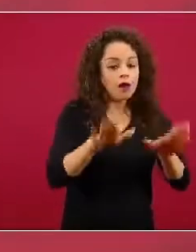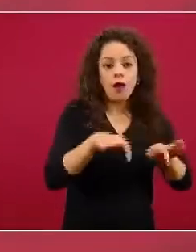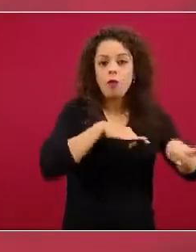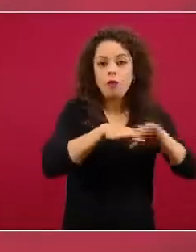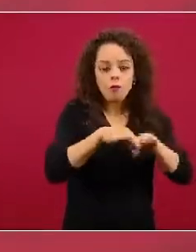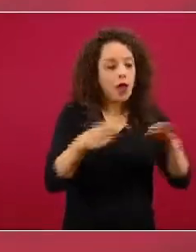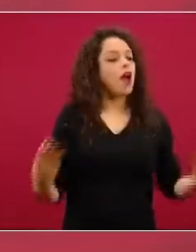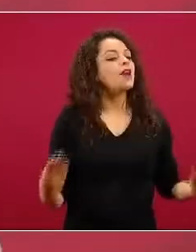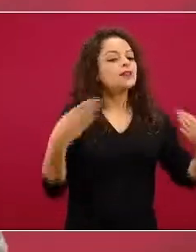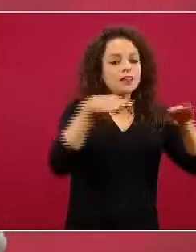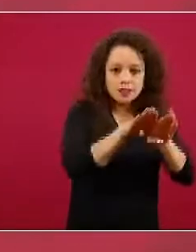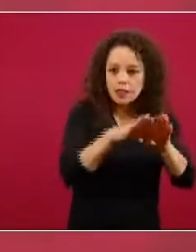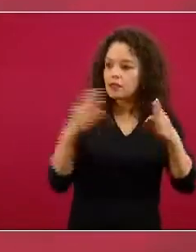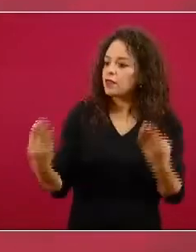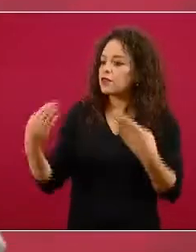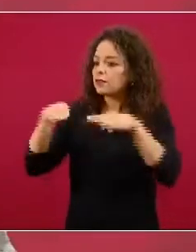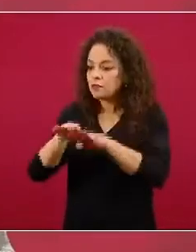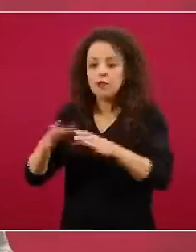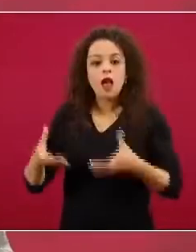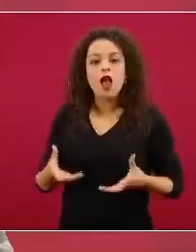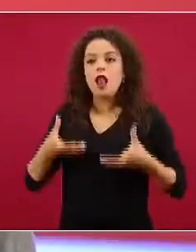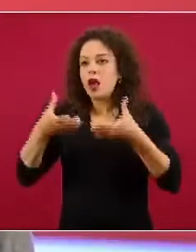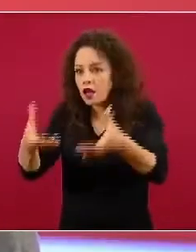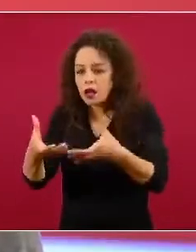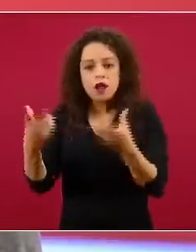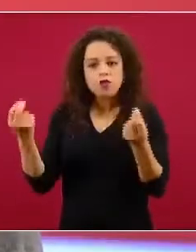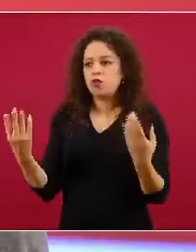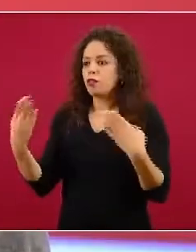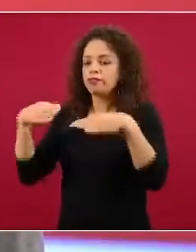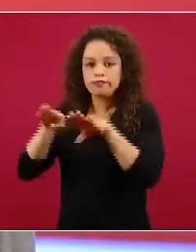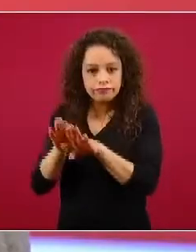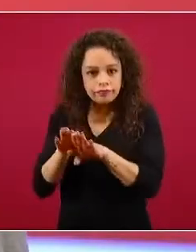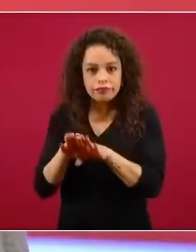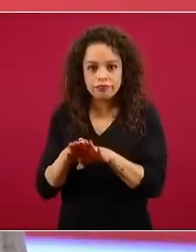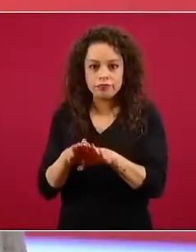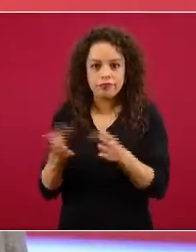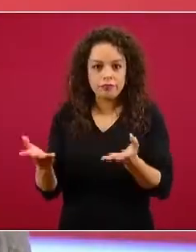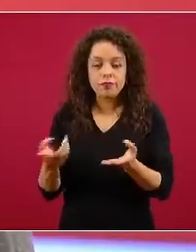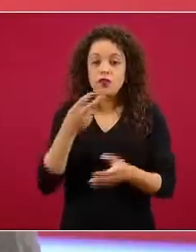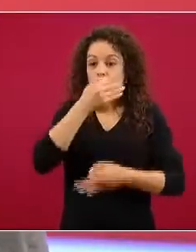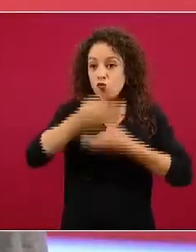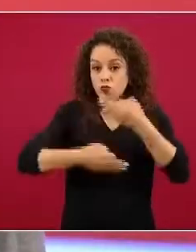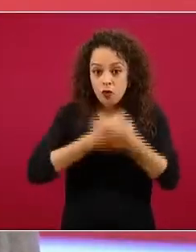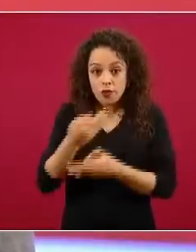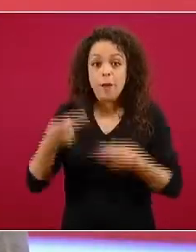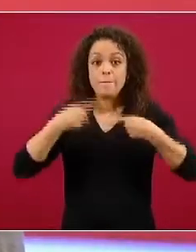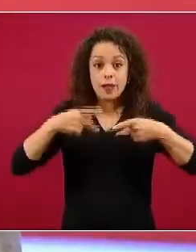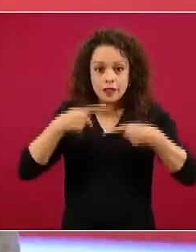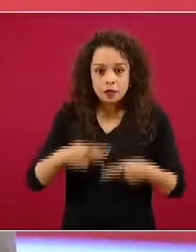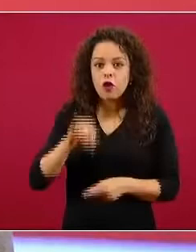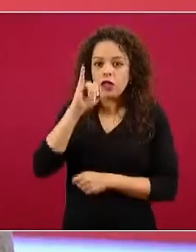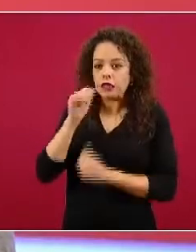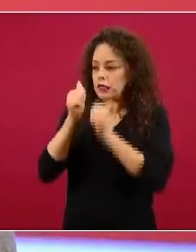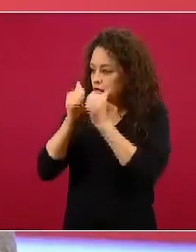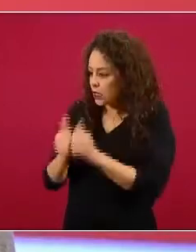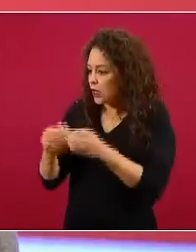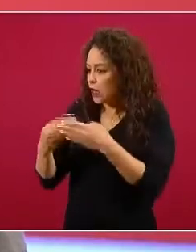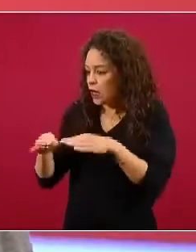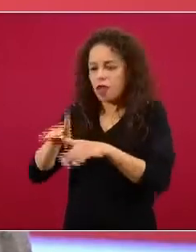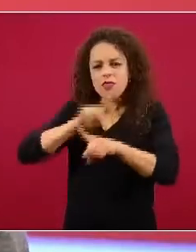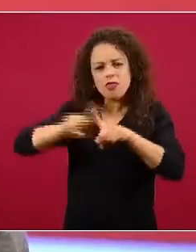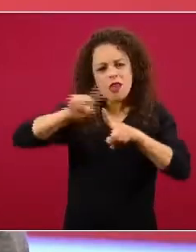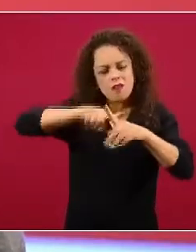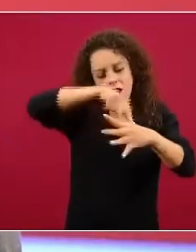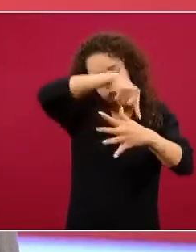los espacios públicos que no tenían que abrir no abren, que las personas se quedan en casa, etcétera, etcétera, etcétera. Y